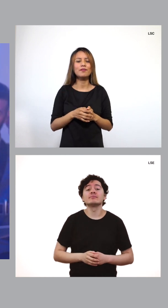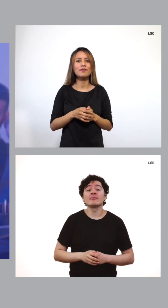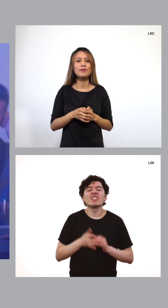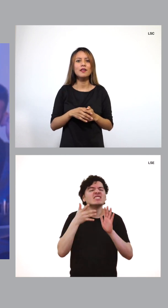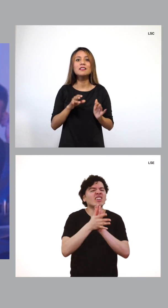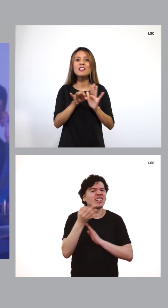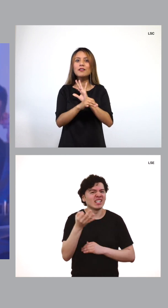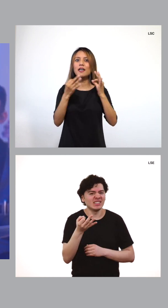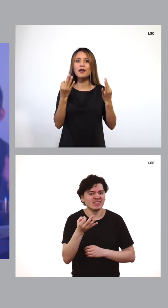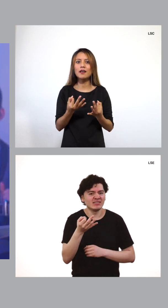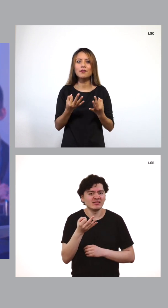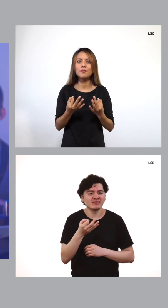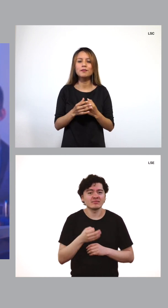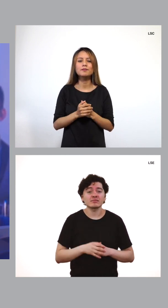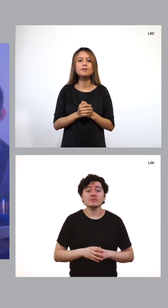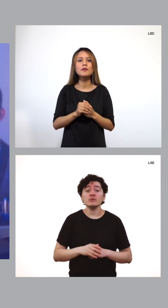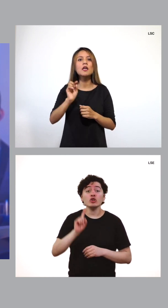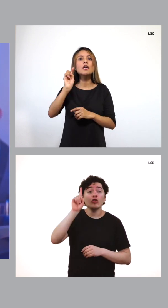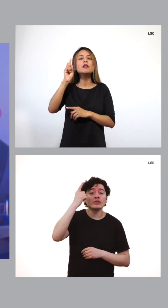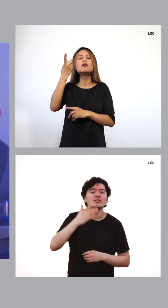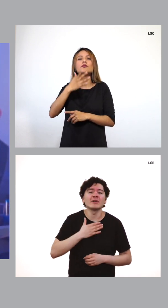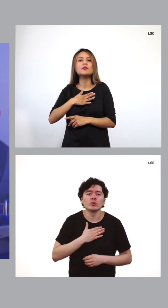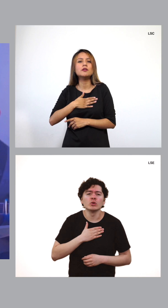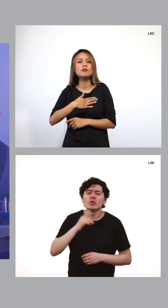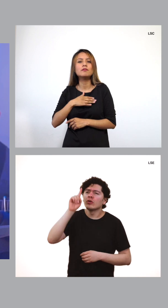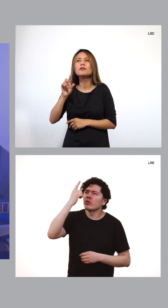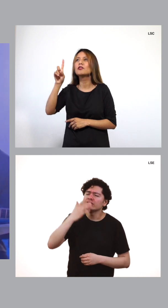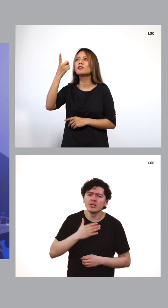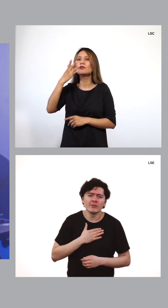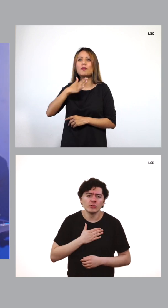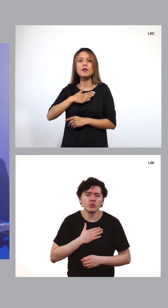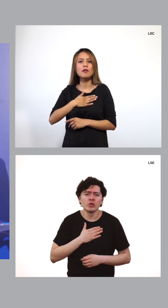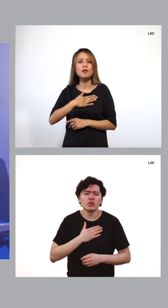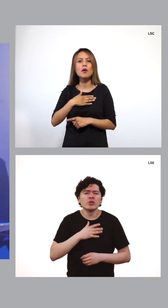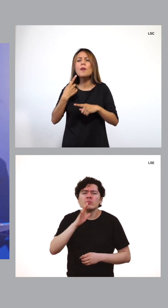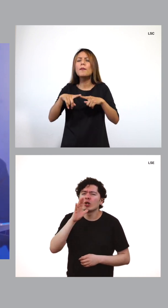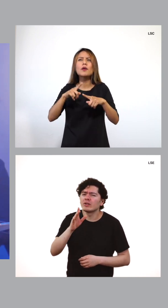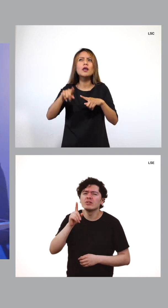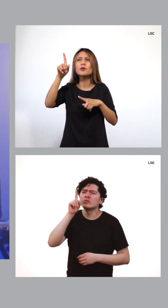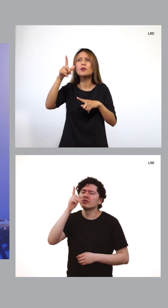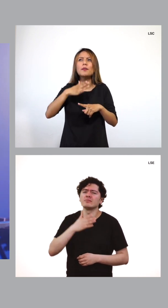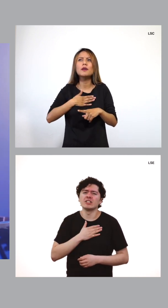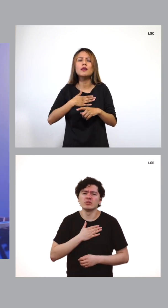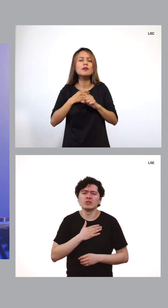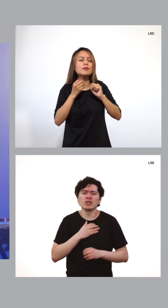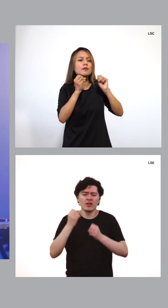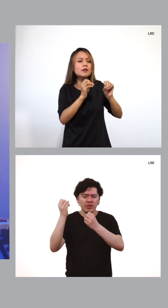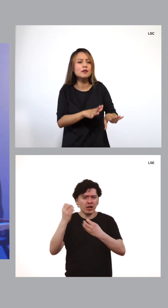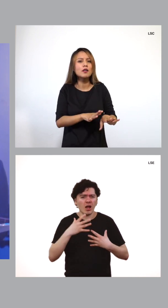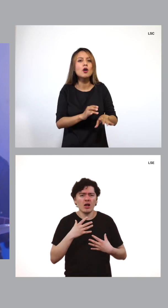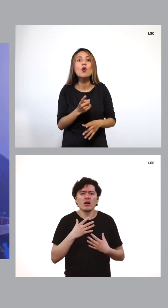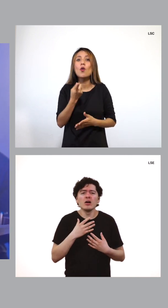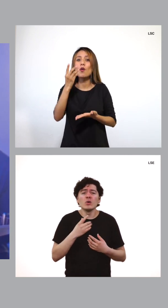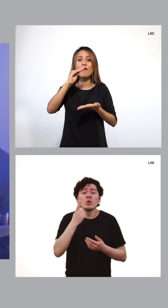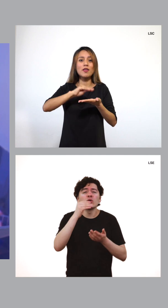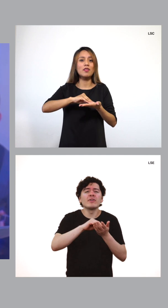significa? Dios mío, ¿por qué me has abandonado? Por una vez en la historia,